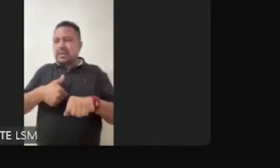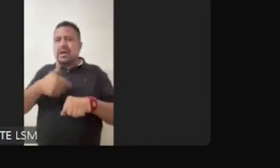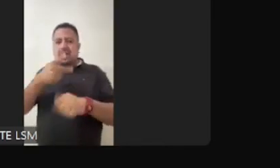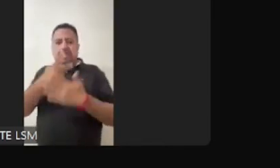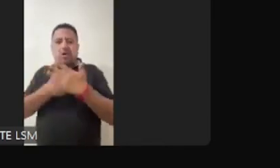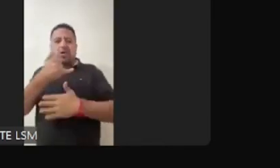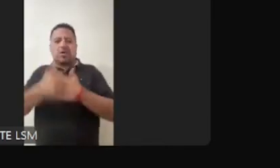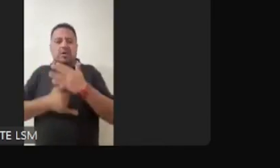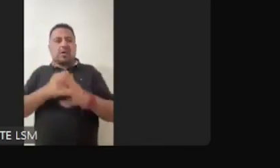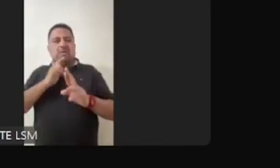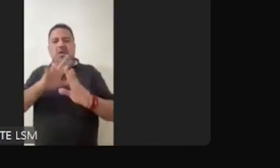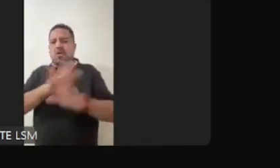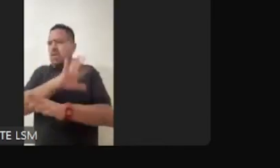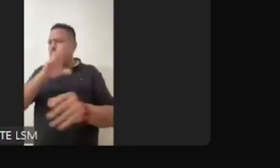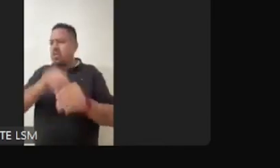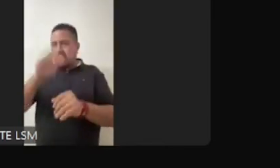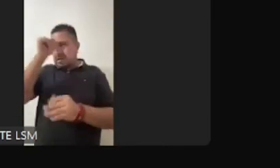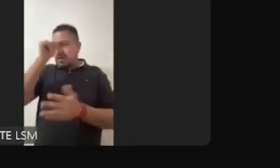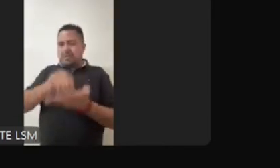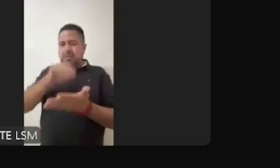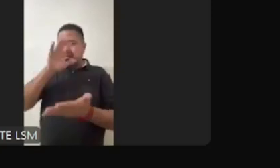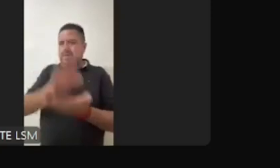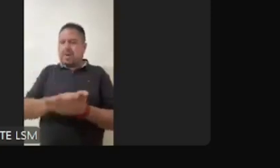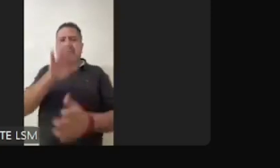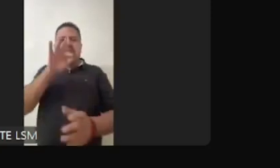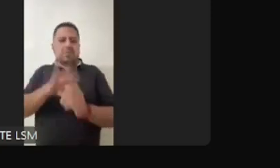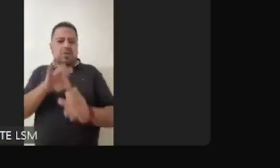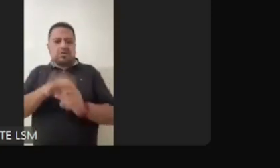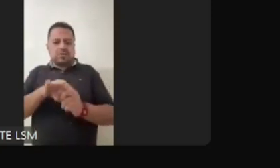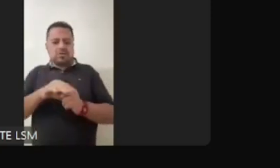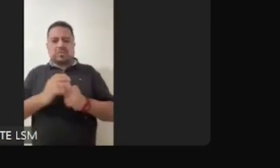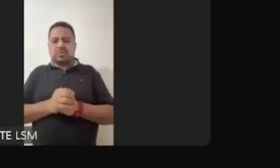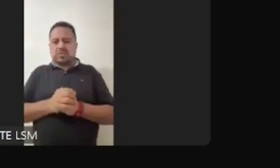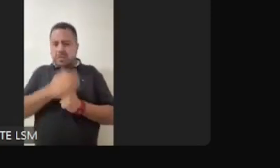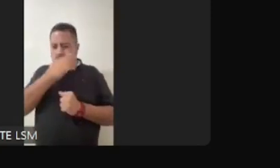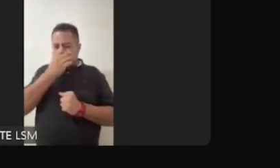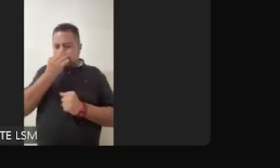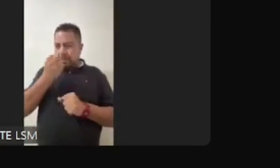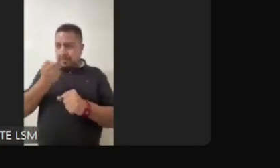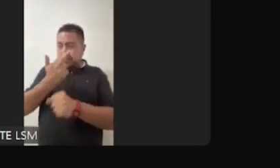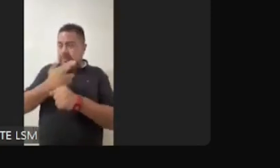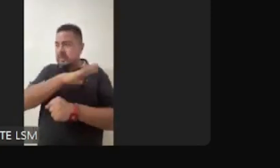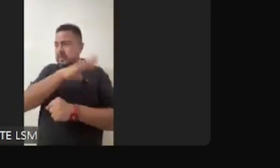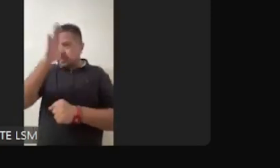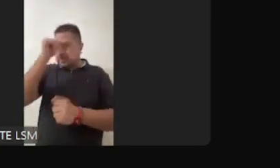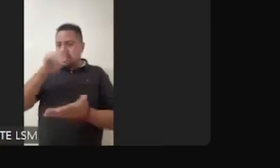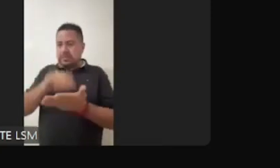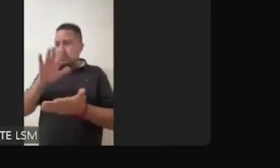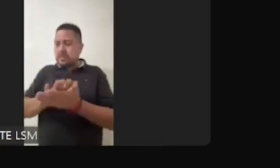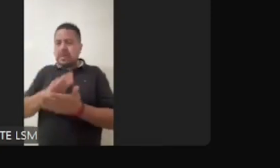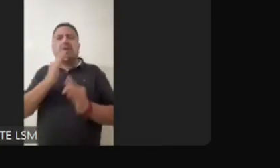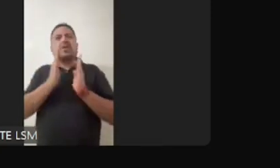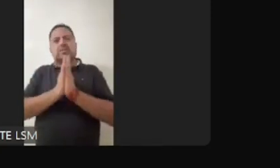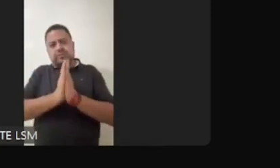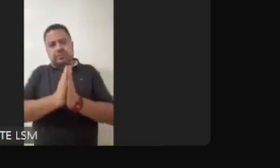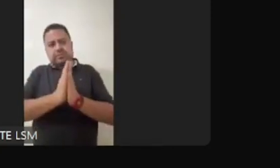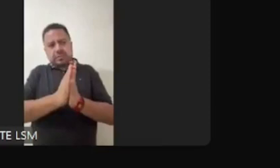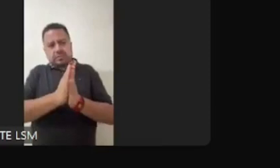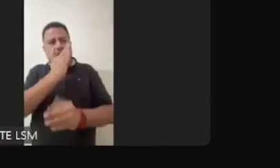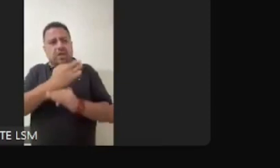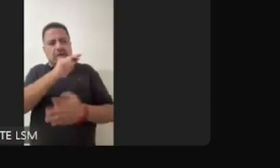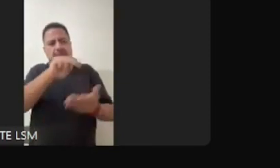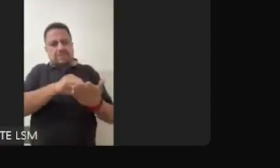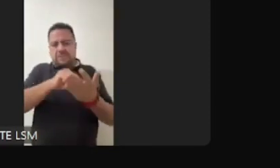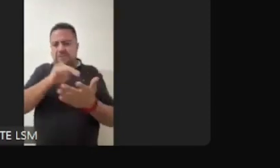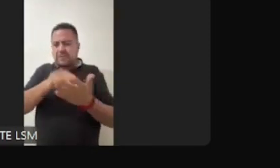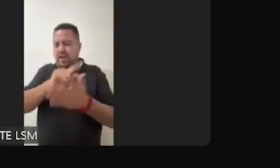de resolución fueron aprobados por unanimidad de votos secretario general de acuerdos sírvase a recabar las firmas a la